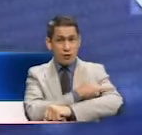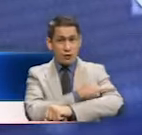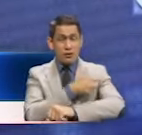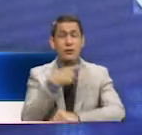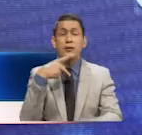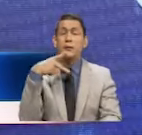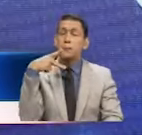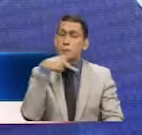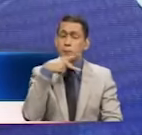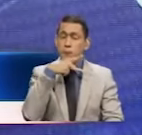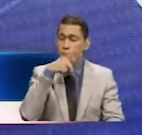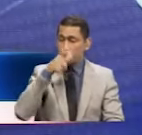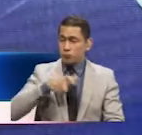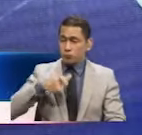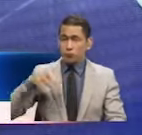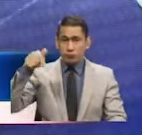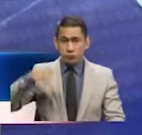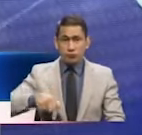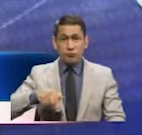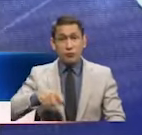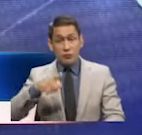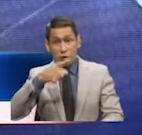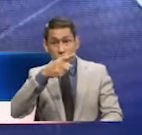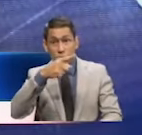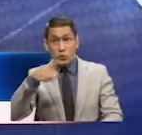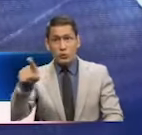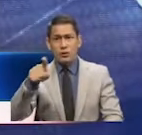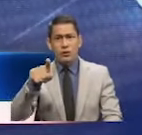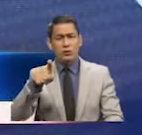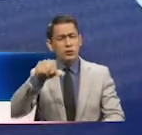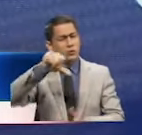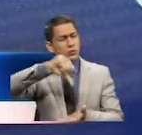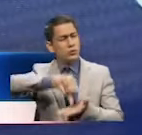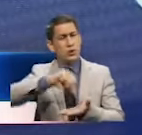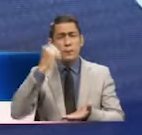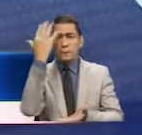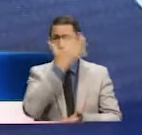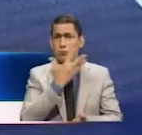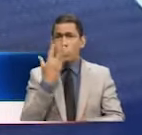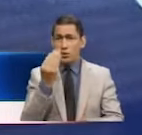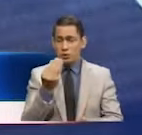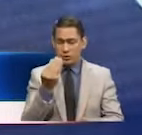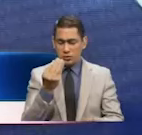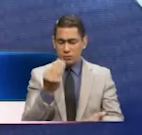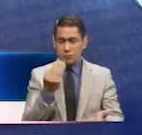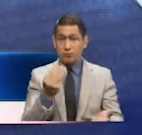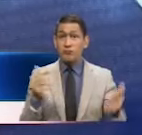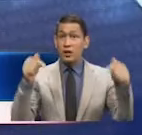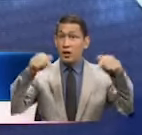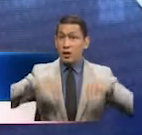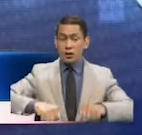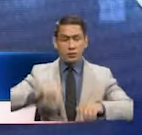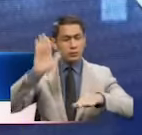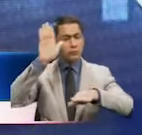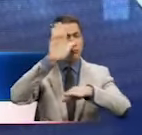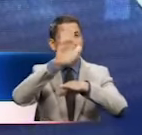portovejenses. Ustedes gozan de un paisaje único. Aquí los atardeceres son un